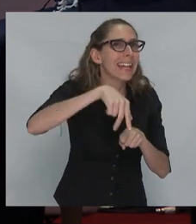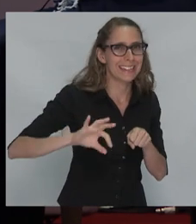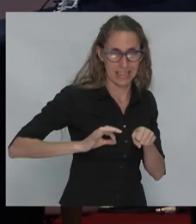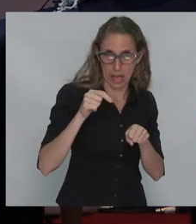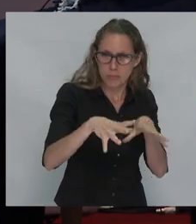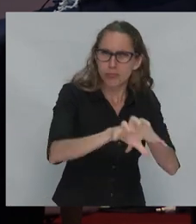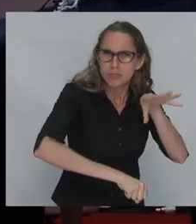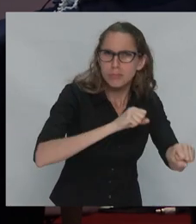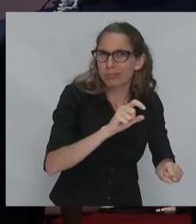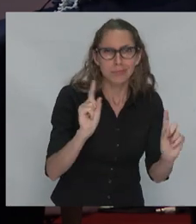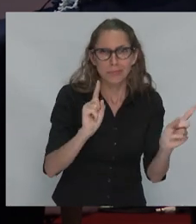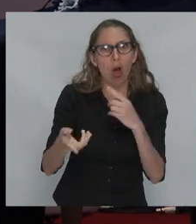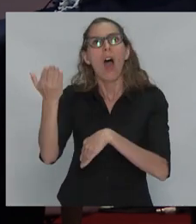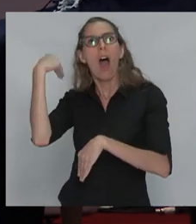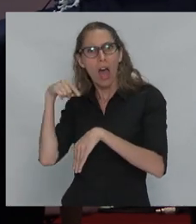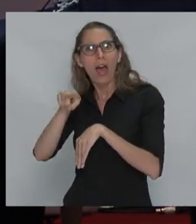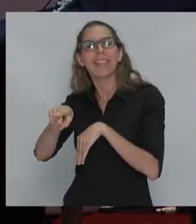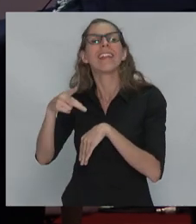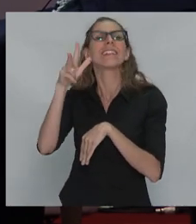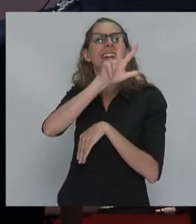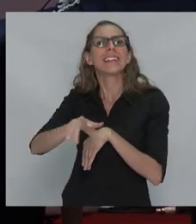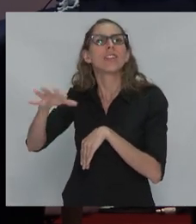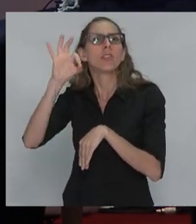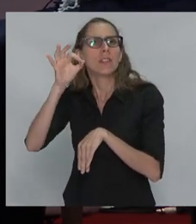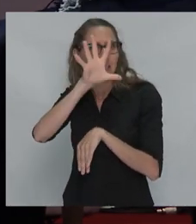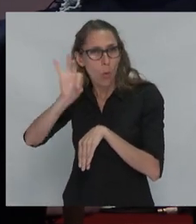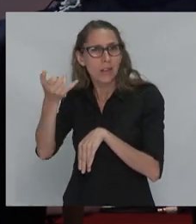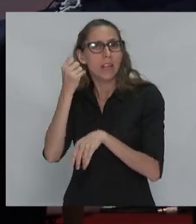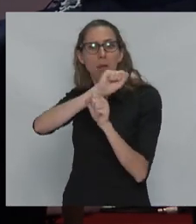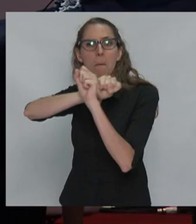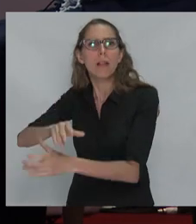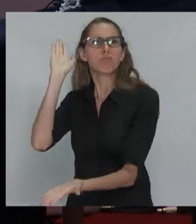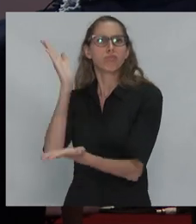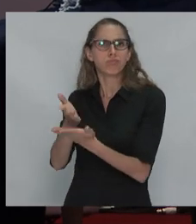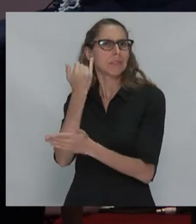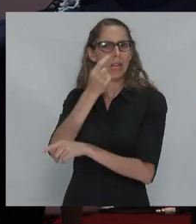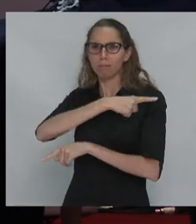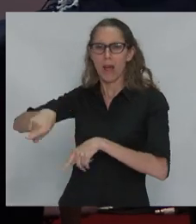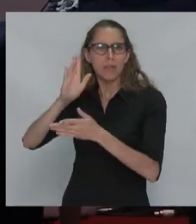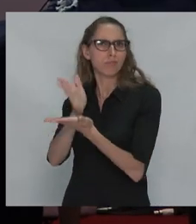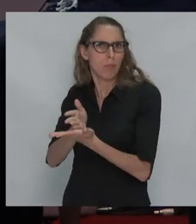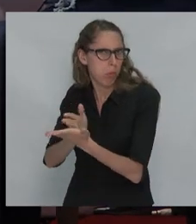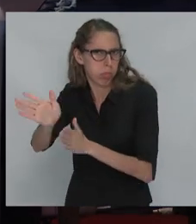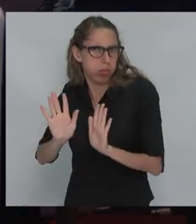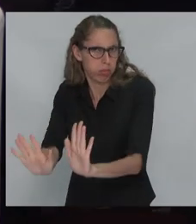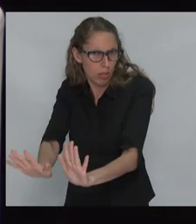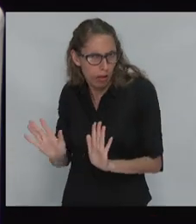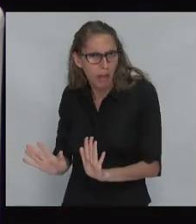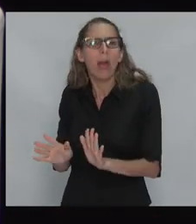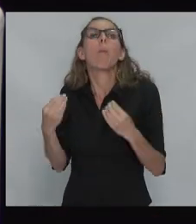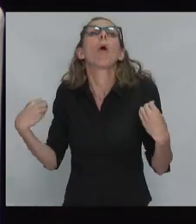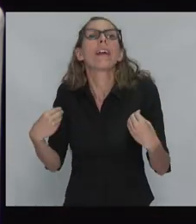que están encarcelados con sentencia, porque la magnanimidad del Estado de Israel ha